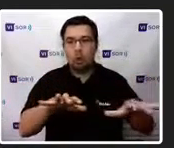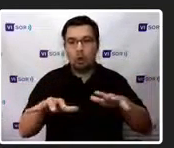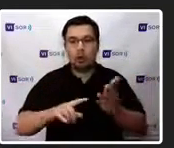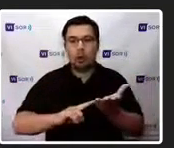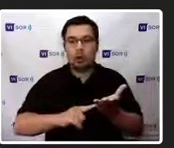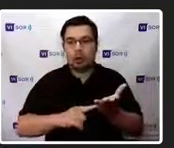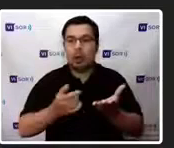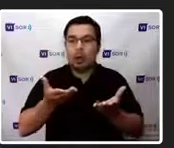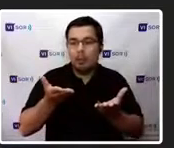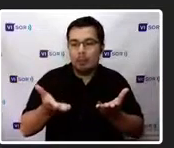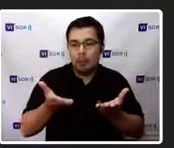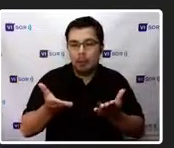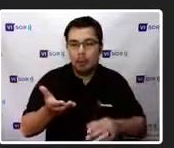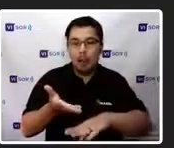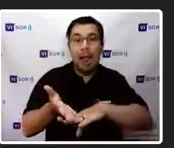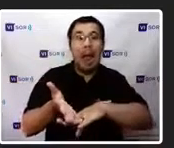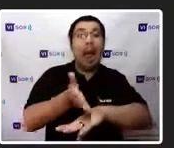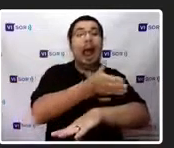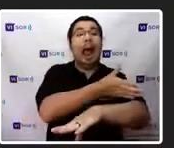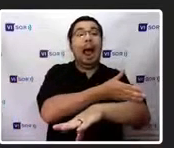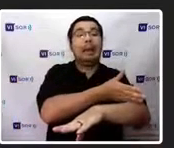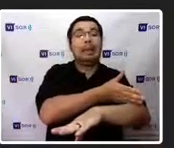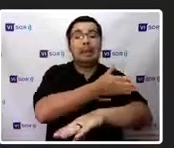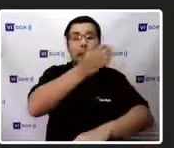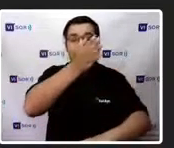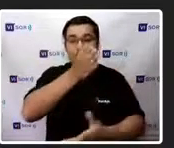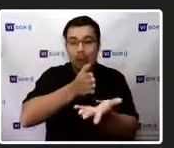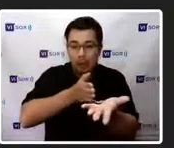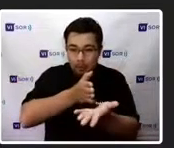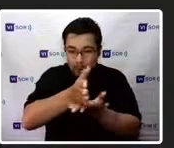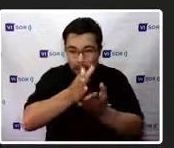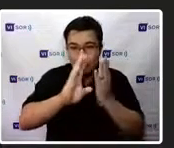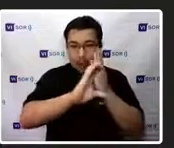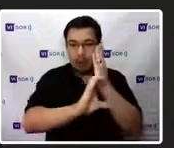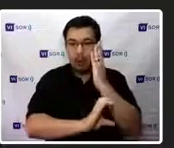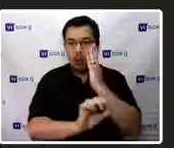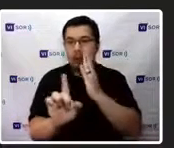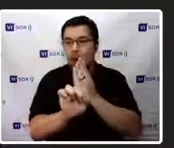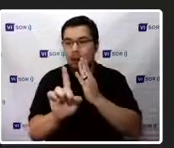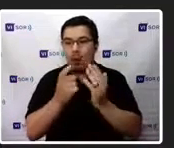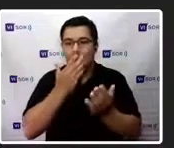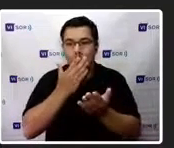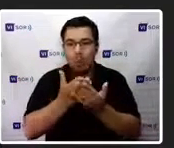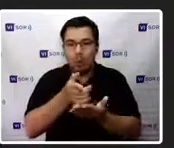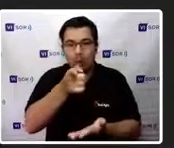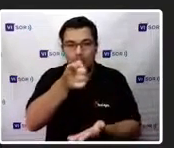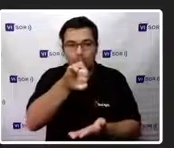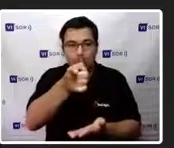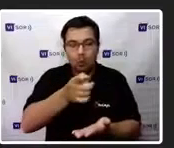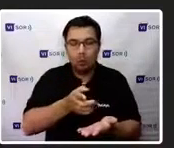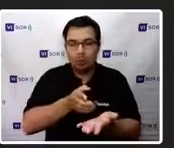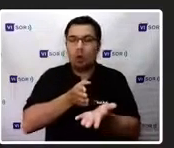bueno adquirirlo antes de entrar a la carrera, sino ya una vez que iniciemos el primer semestre, porque también los profes van a acompañar un poco